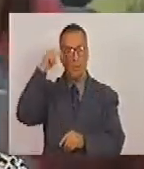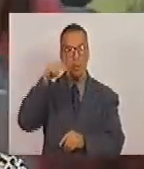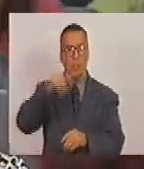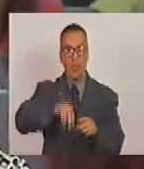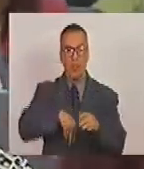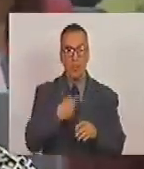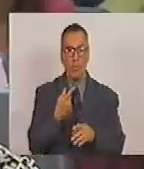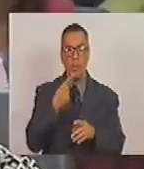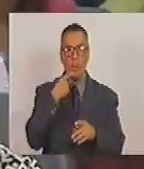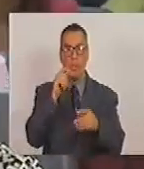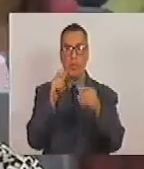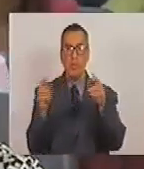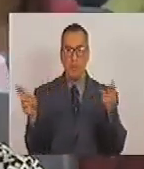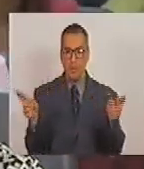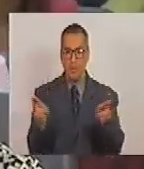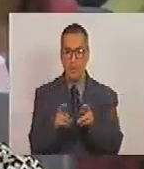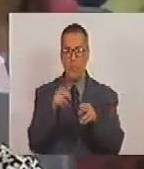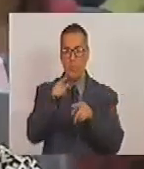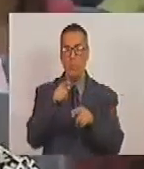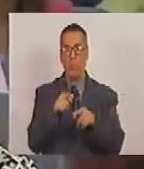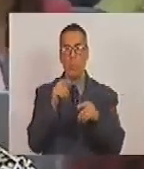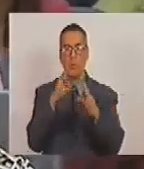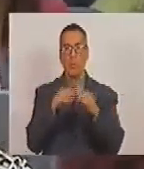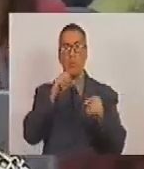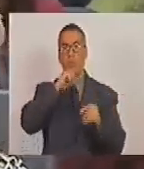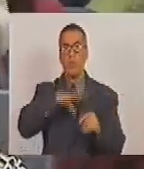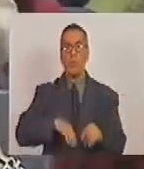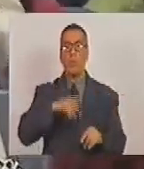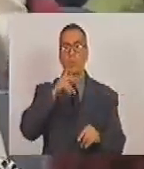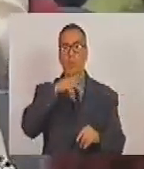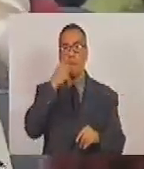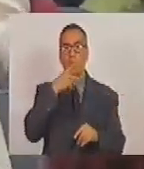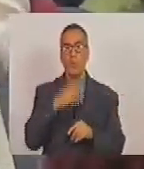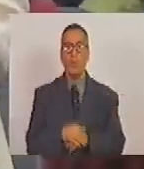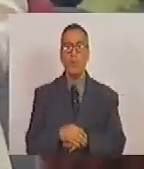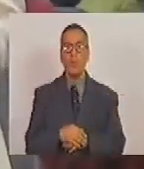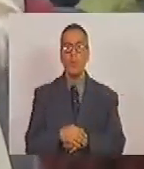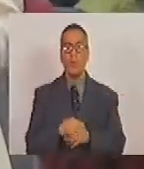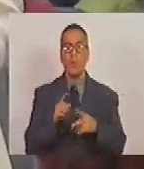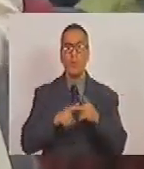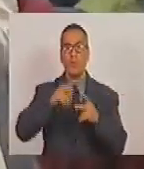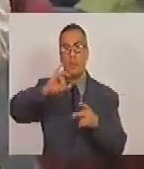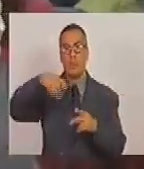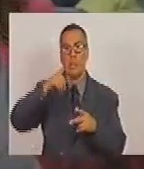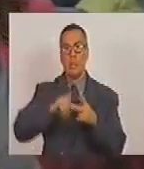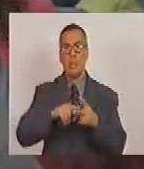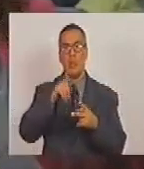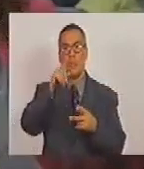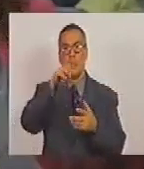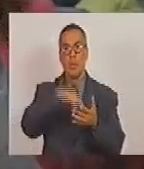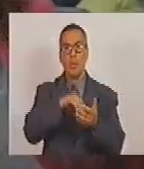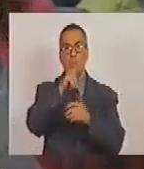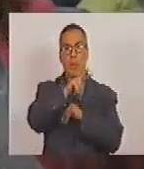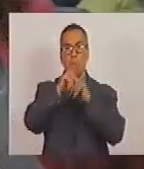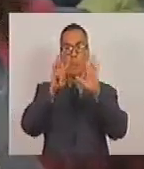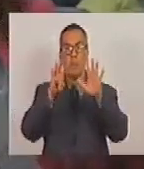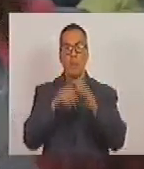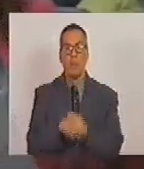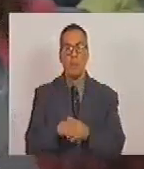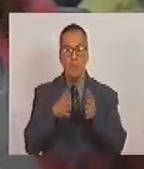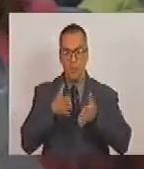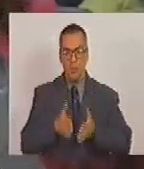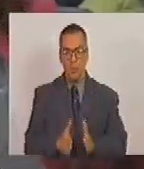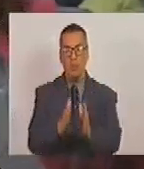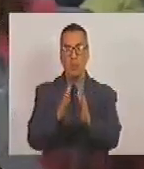pueda dar una pequeña referencia de su historia política. 10 de junio de 1929